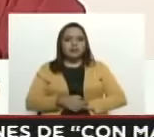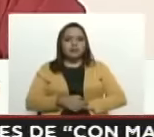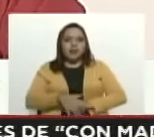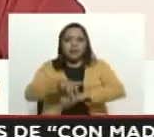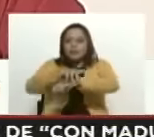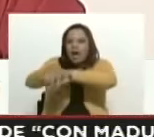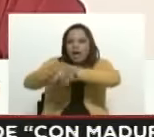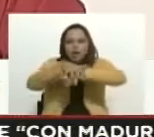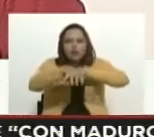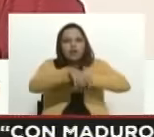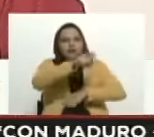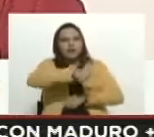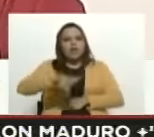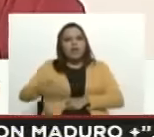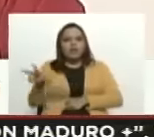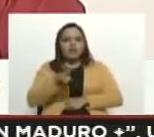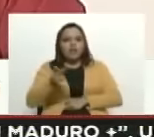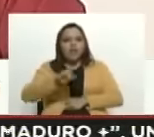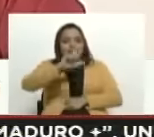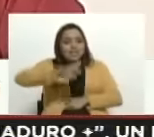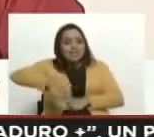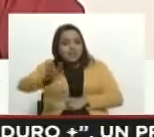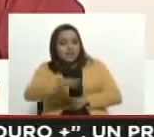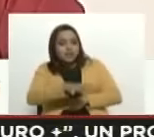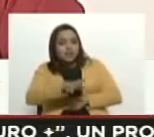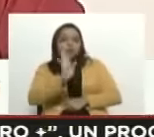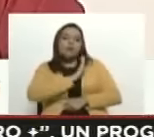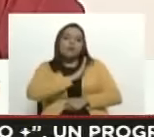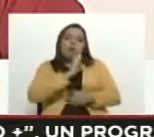de los venezolanos que el Esequibo es de Venezuela.